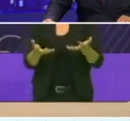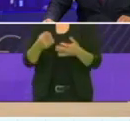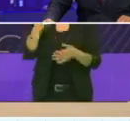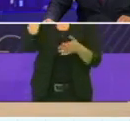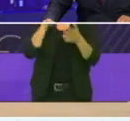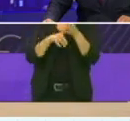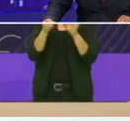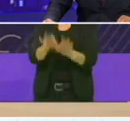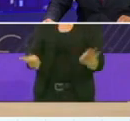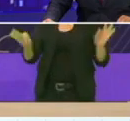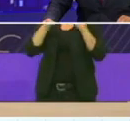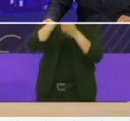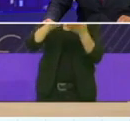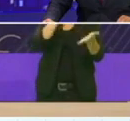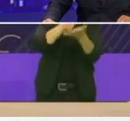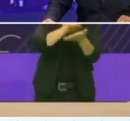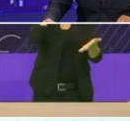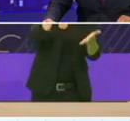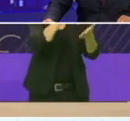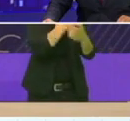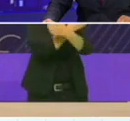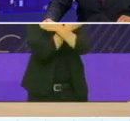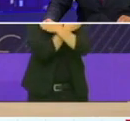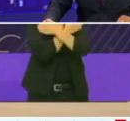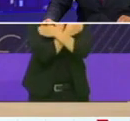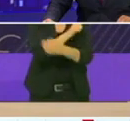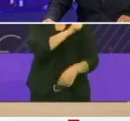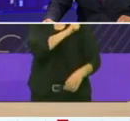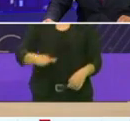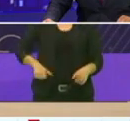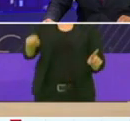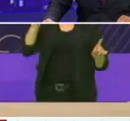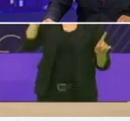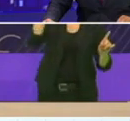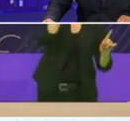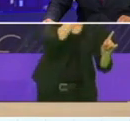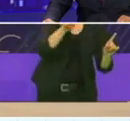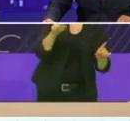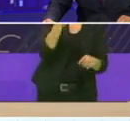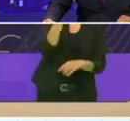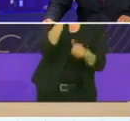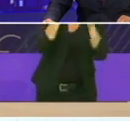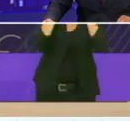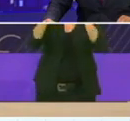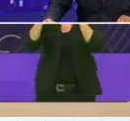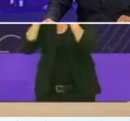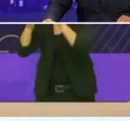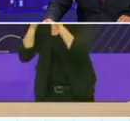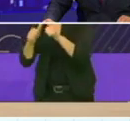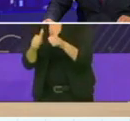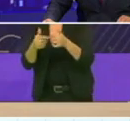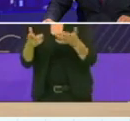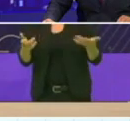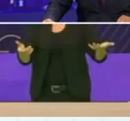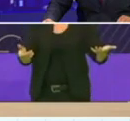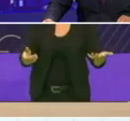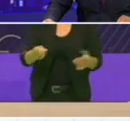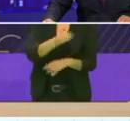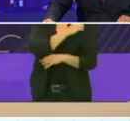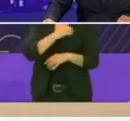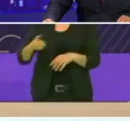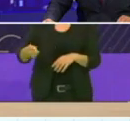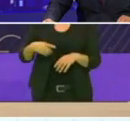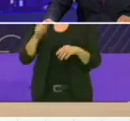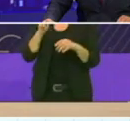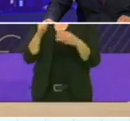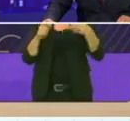son estas personas que se están postulando al menos de la a la jefatura de gobierno y recordar que en este momento además estamos haciendo un debate